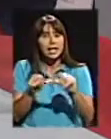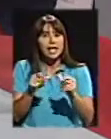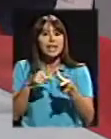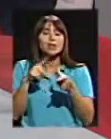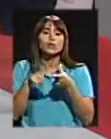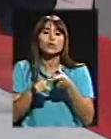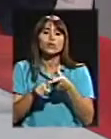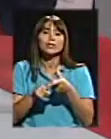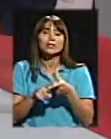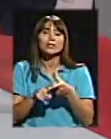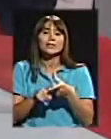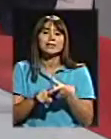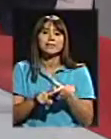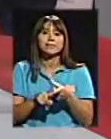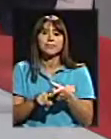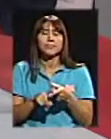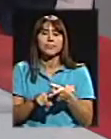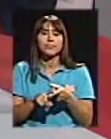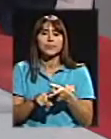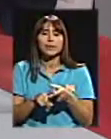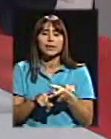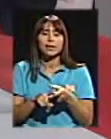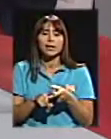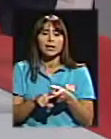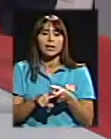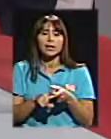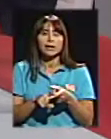un sujeto de